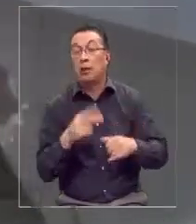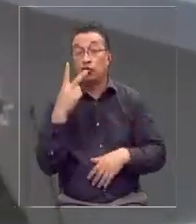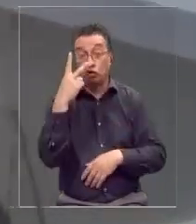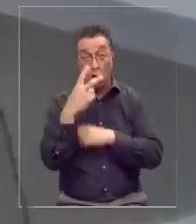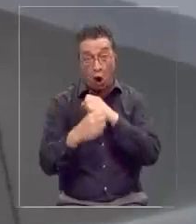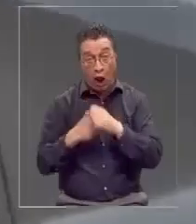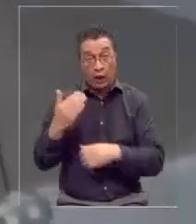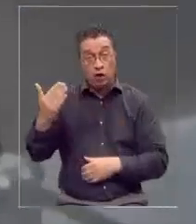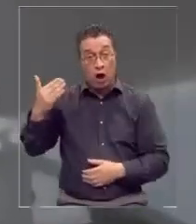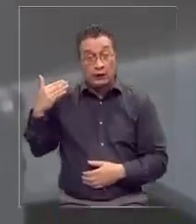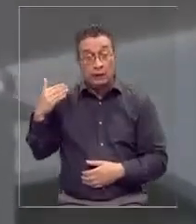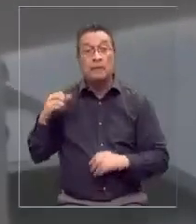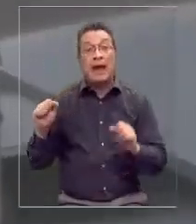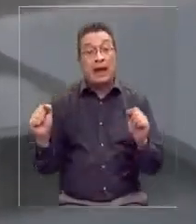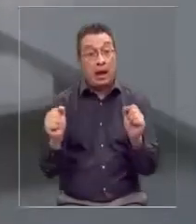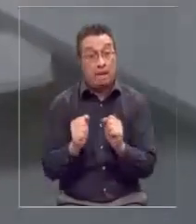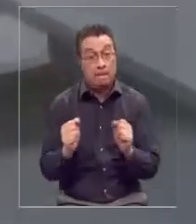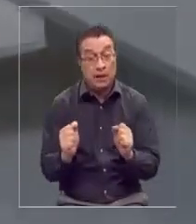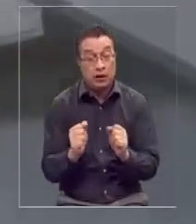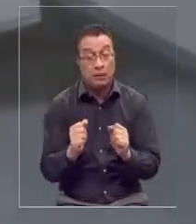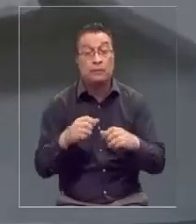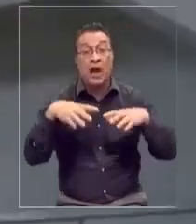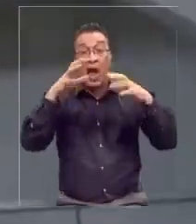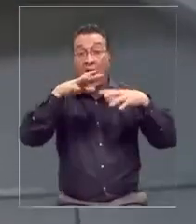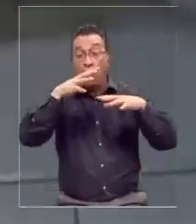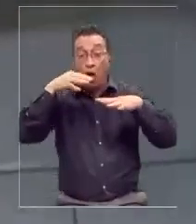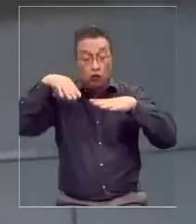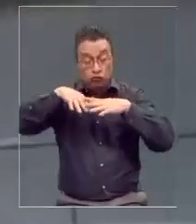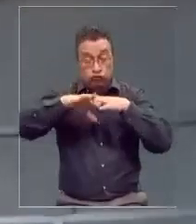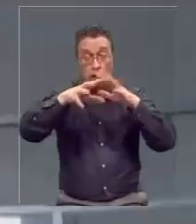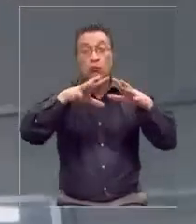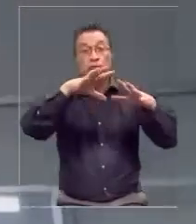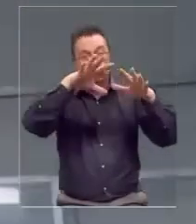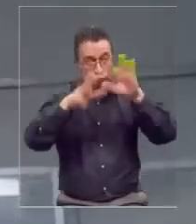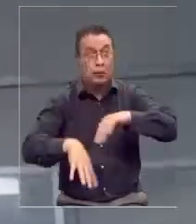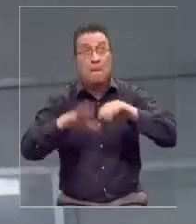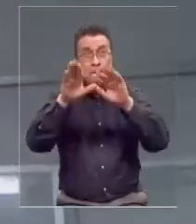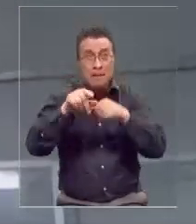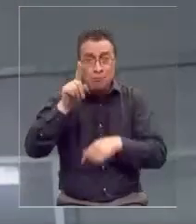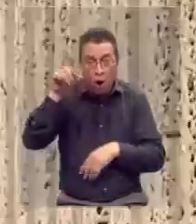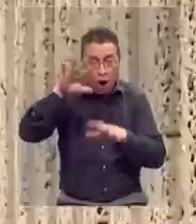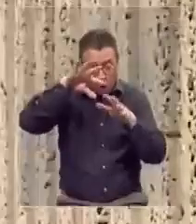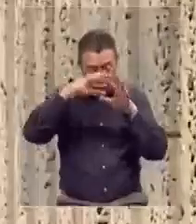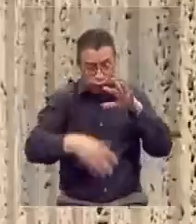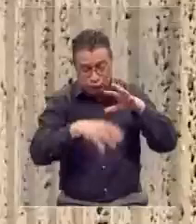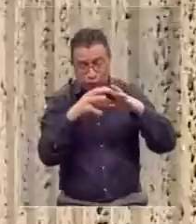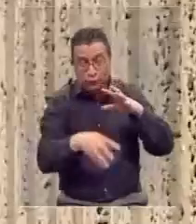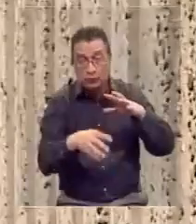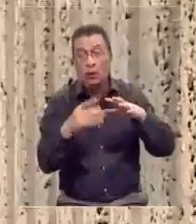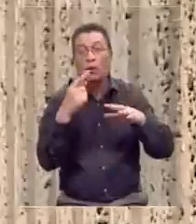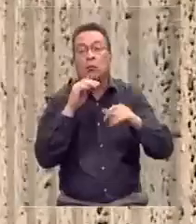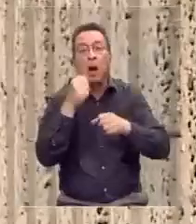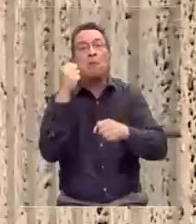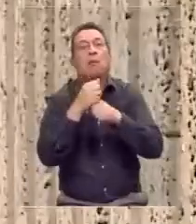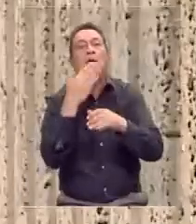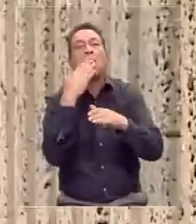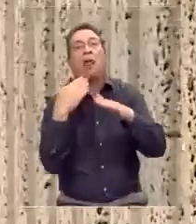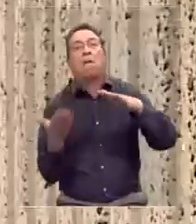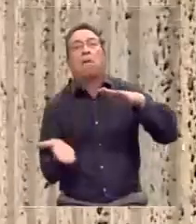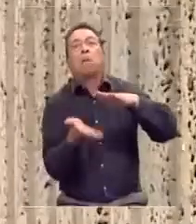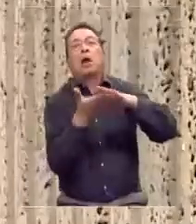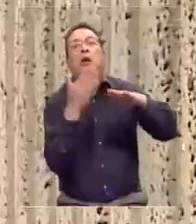2 años atrás, en pleno invierno, a través de aguas lluvias, cayó trozo de este mismo cielo, el cual se le hizo una pega parche, se